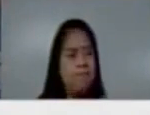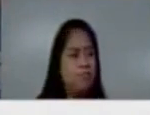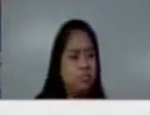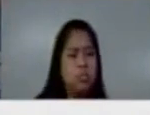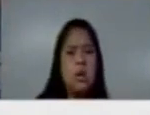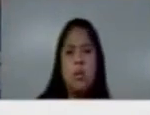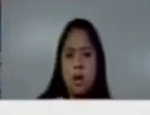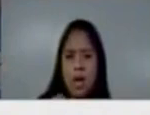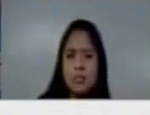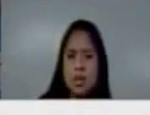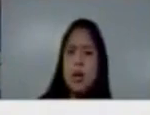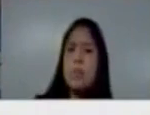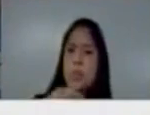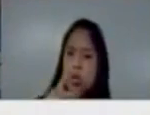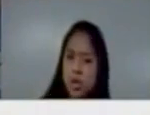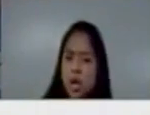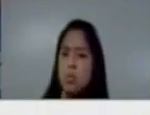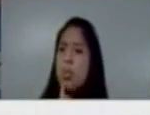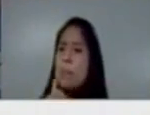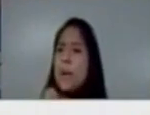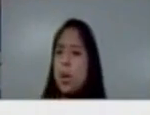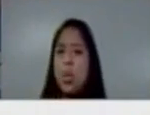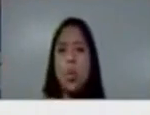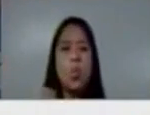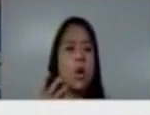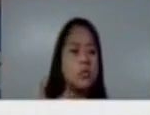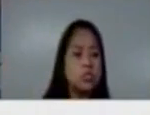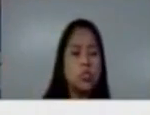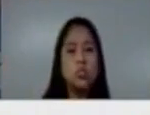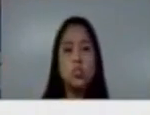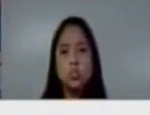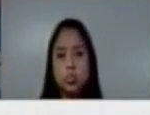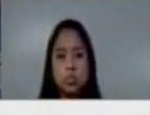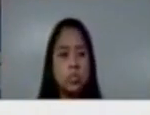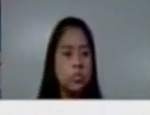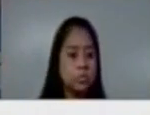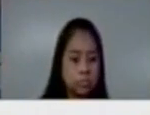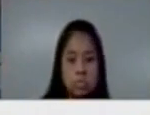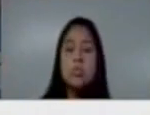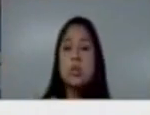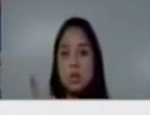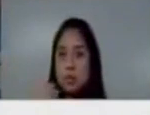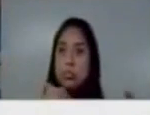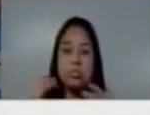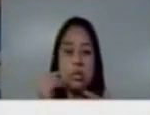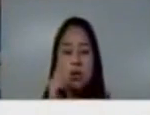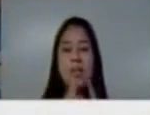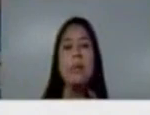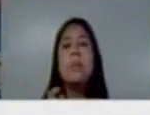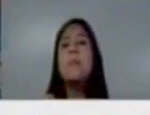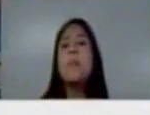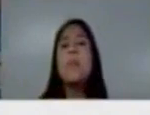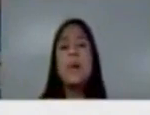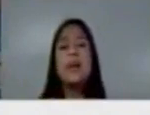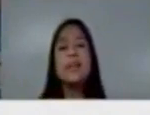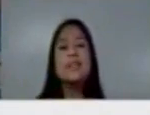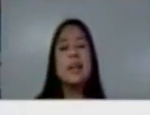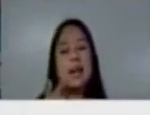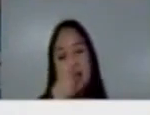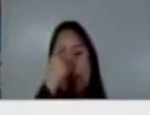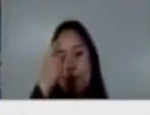proyectos, mejore la salud, la educación, la infraestructura, la posibilidad de la generación de empleos.